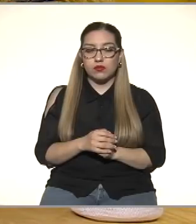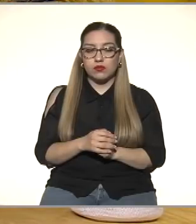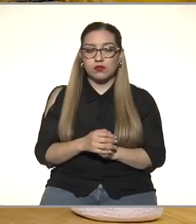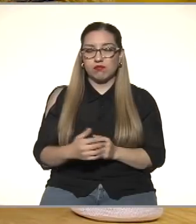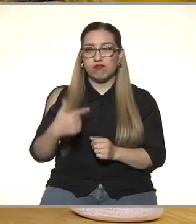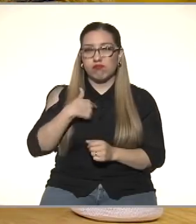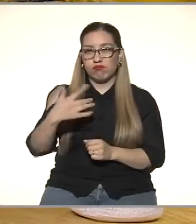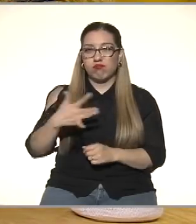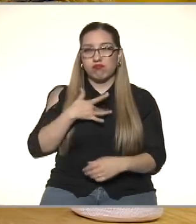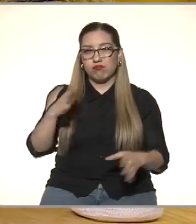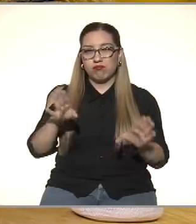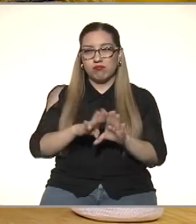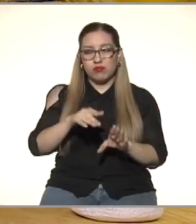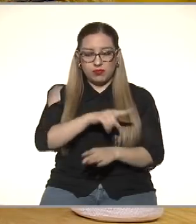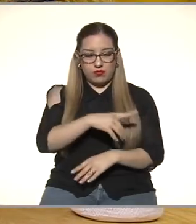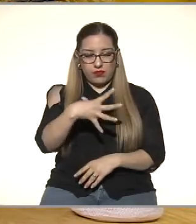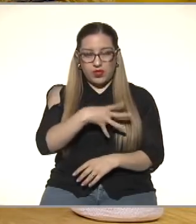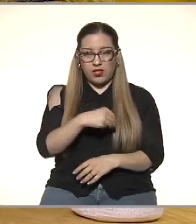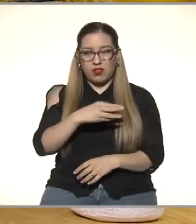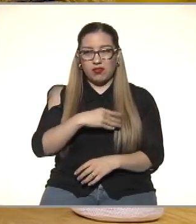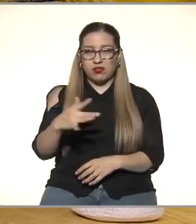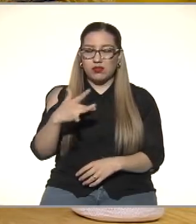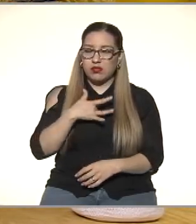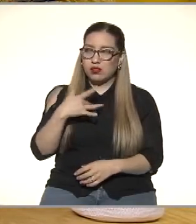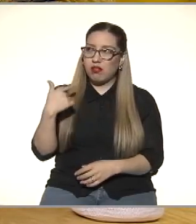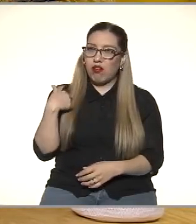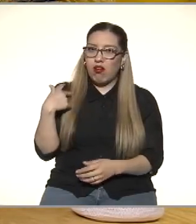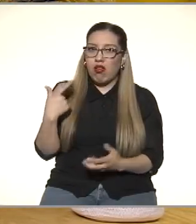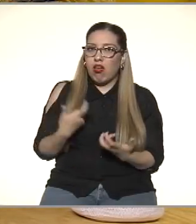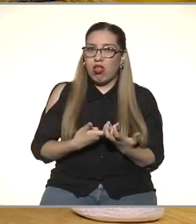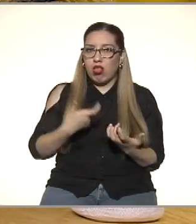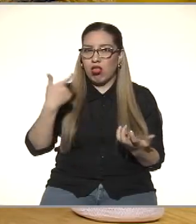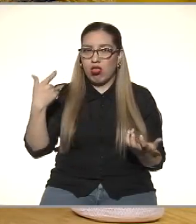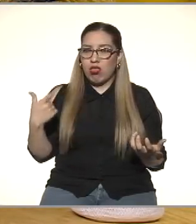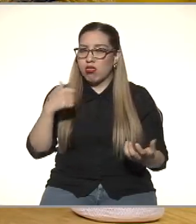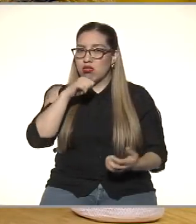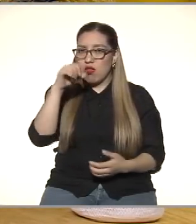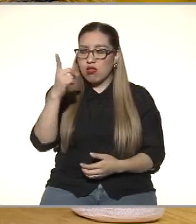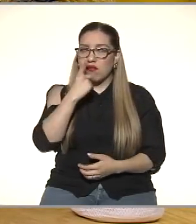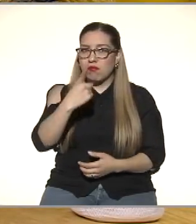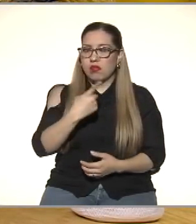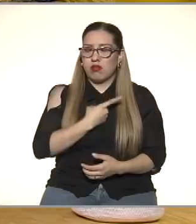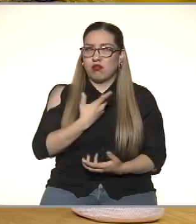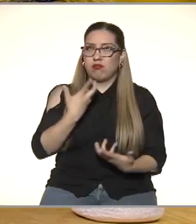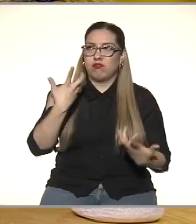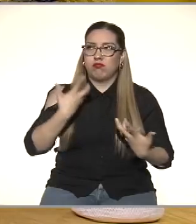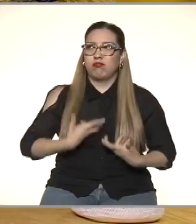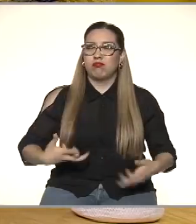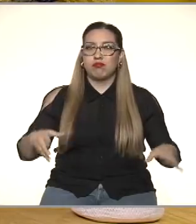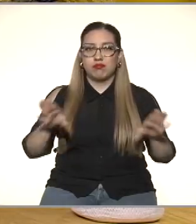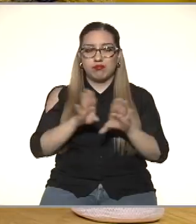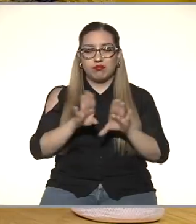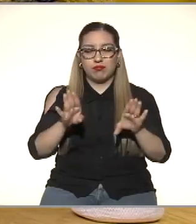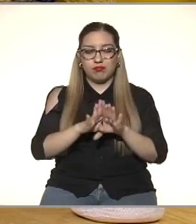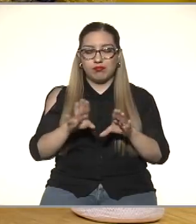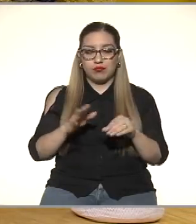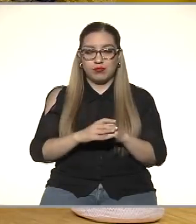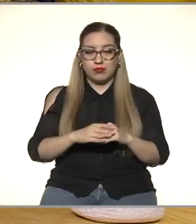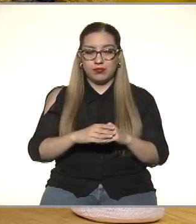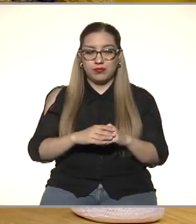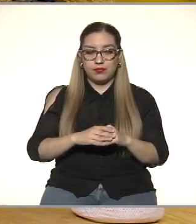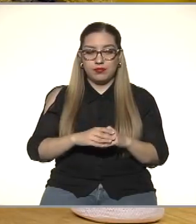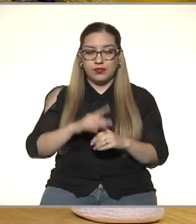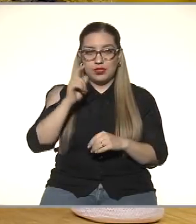excluyeron también. La infidelidad es una historia donde hay otras historias y uno de ellos no lo